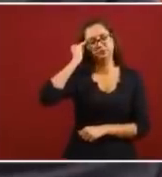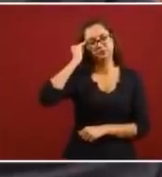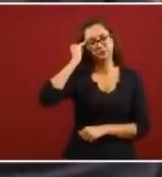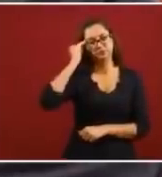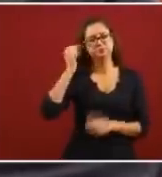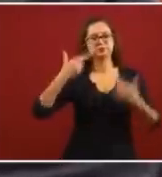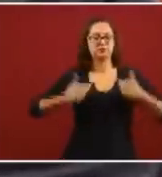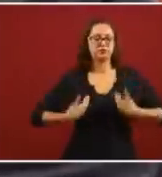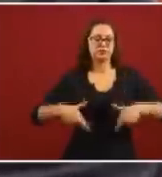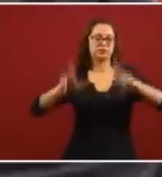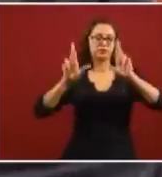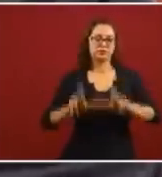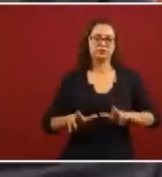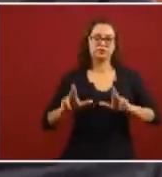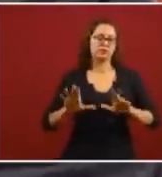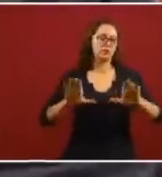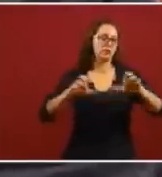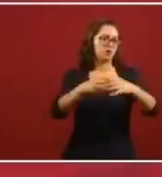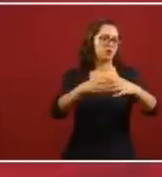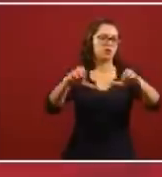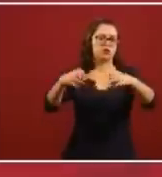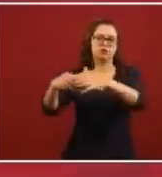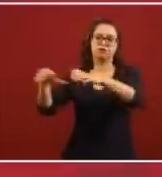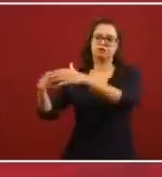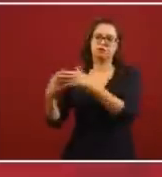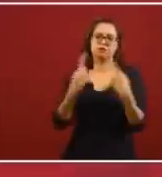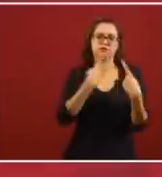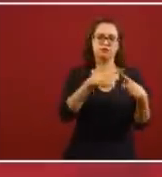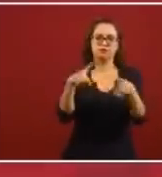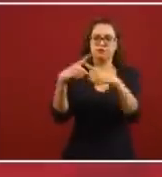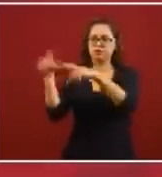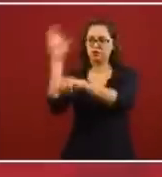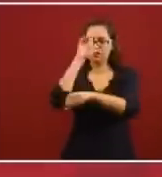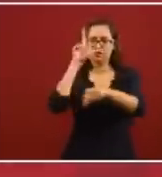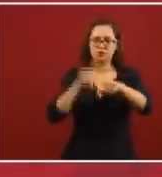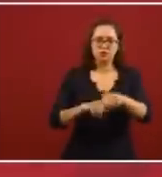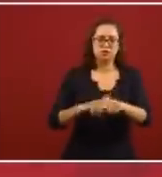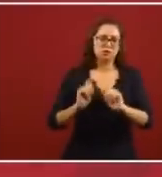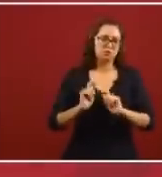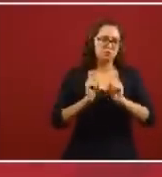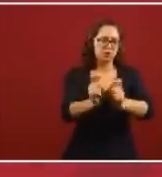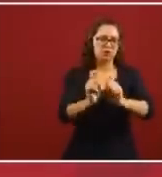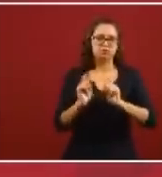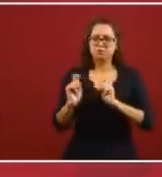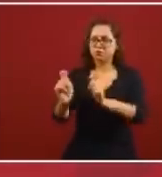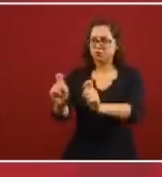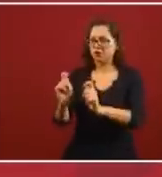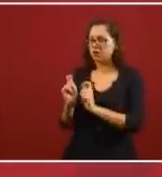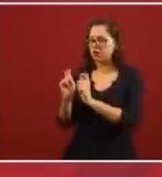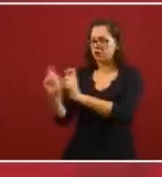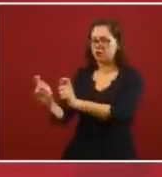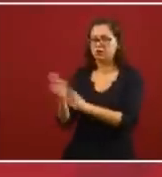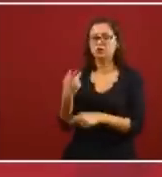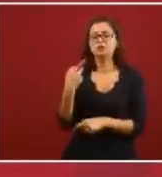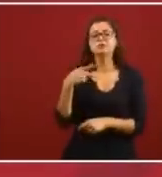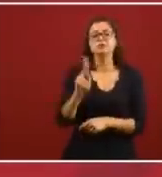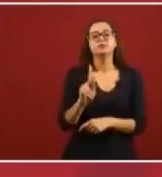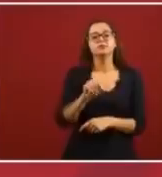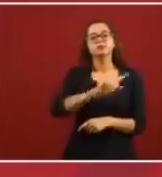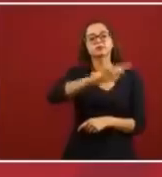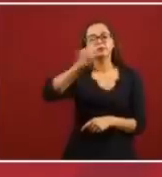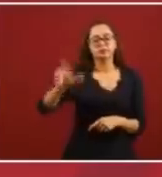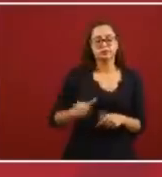los representantes de las distintas etnias, de las distintas culturas del país. Pero viene la